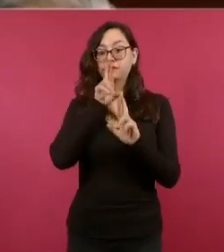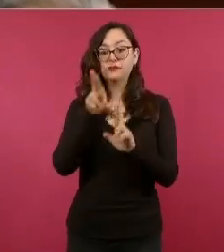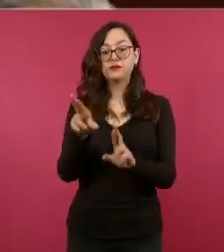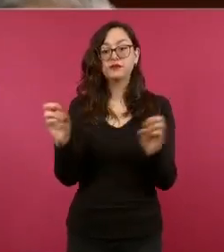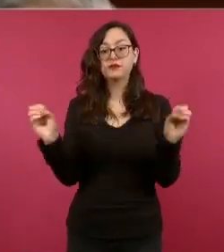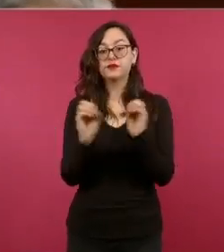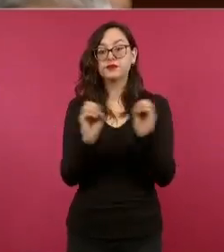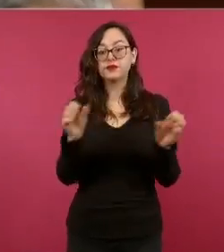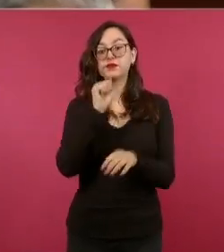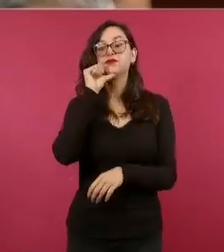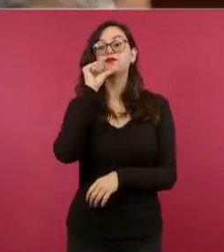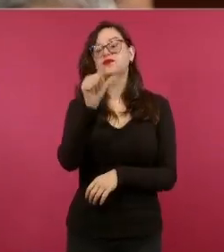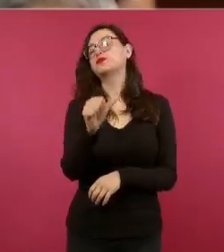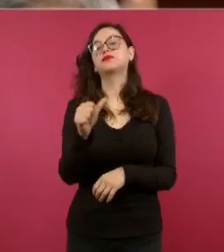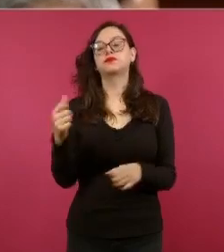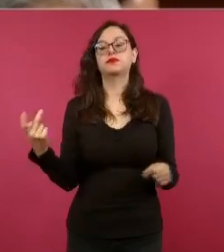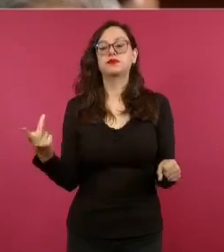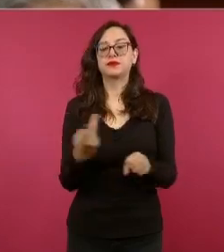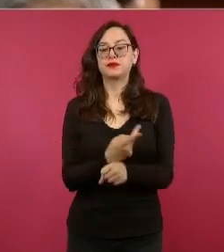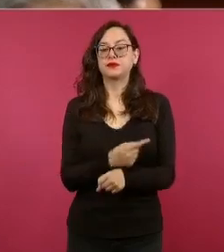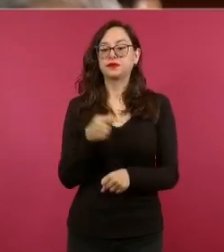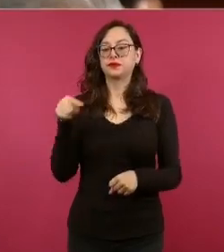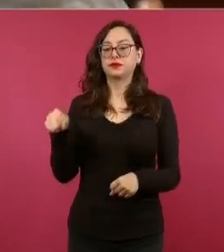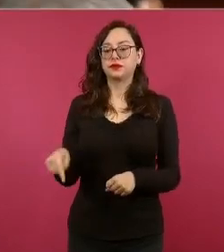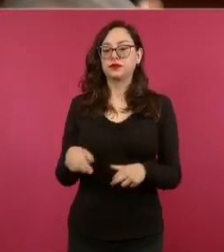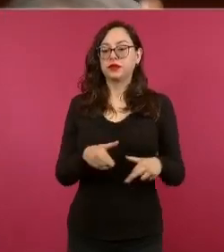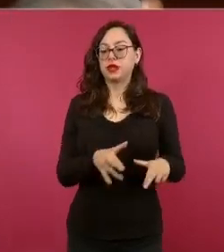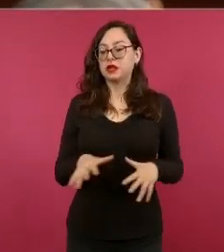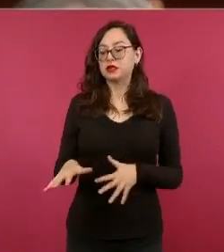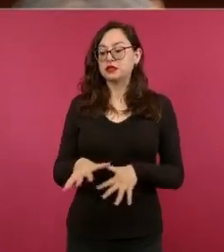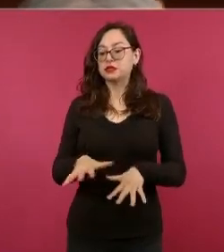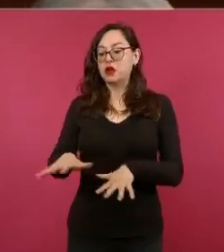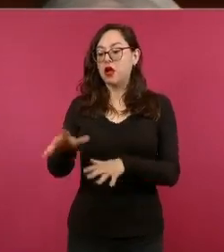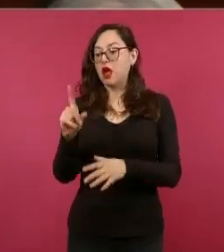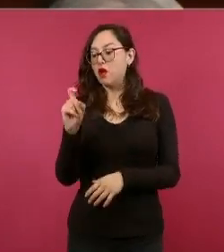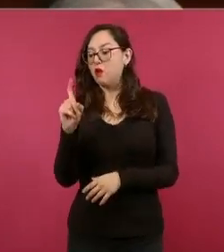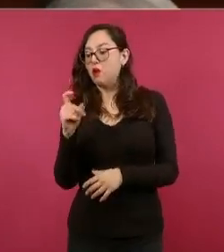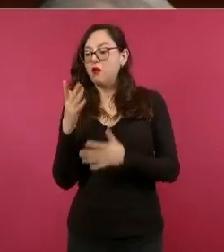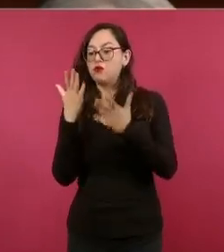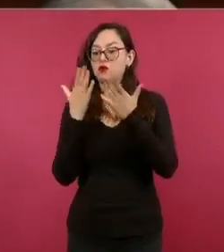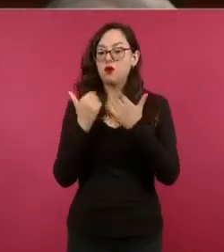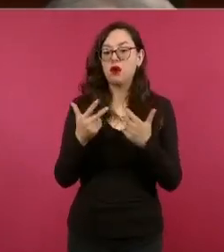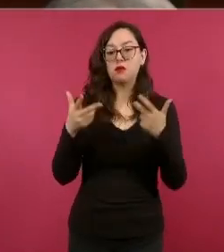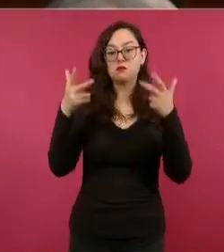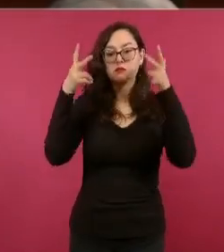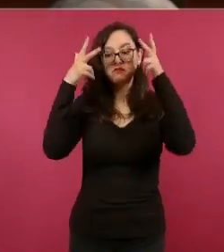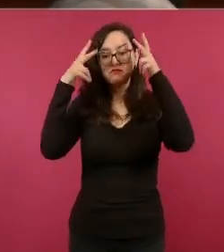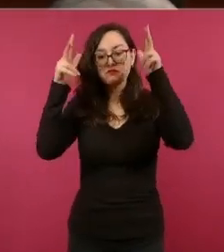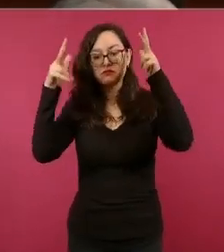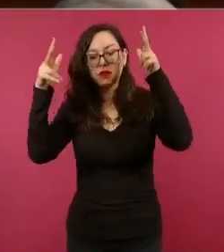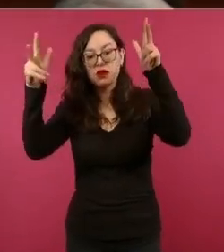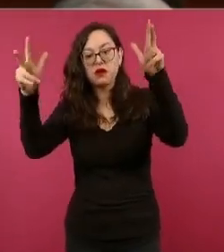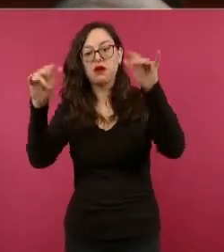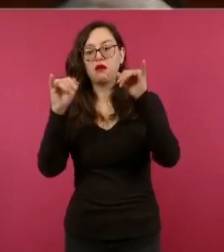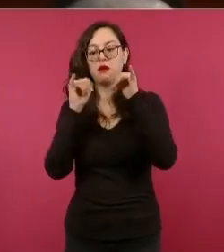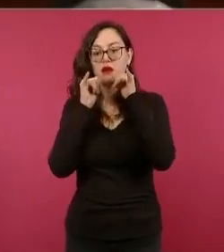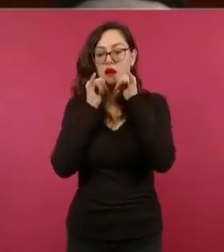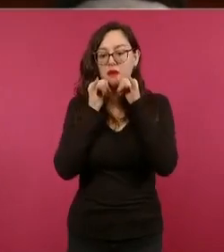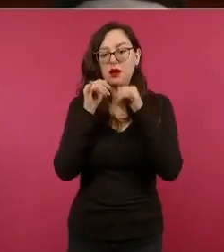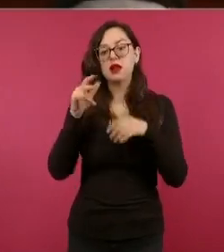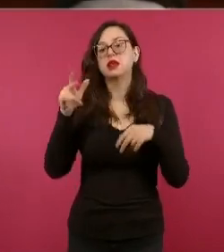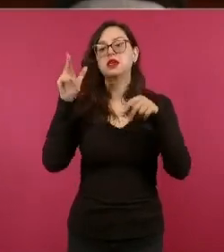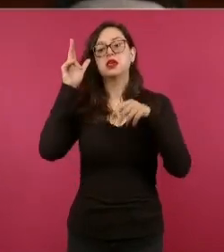raíz de esta falta de agua del río Mixteco, decenas de animales como venados, jabalíes,